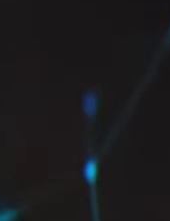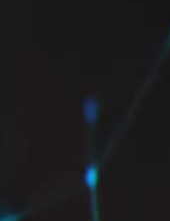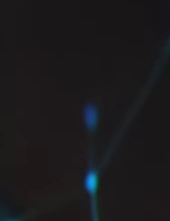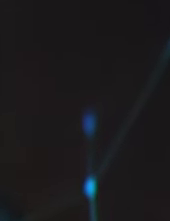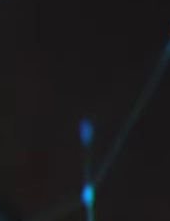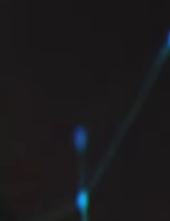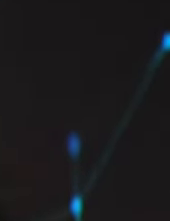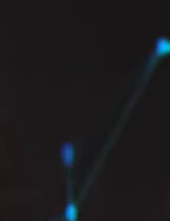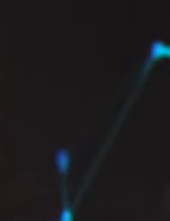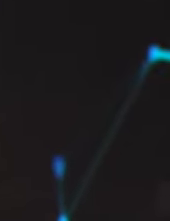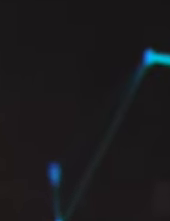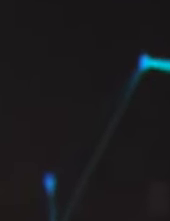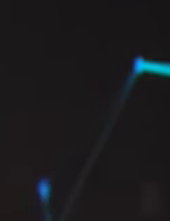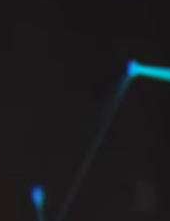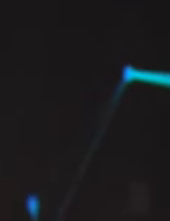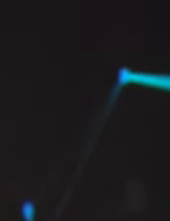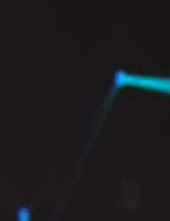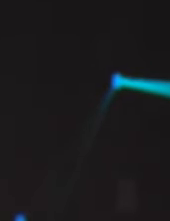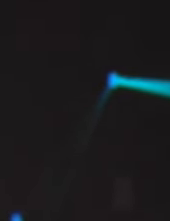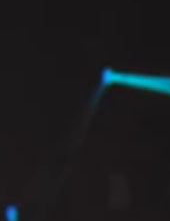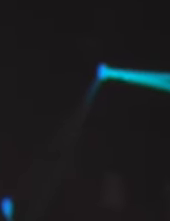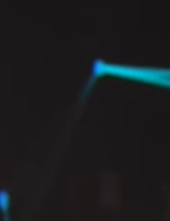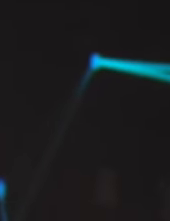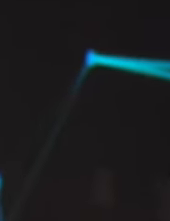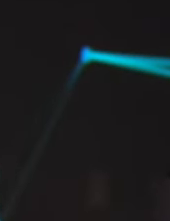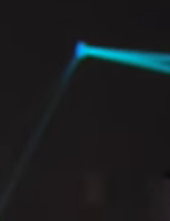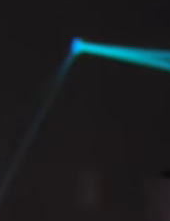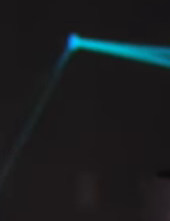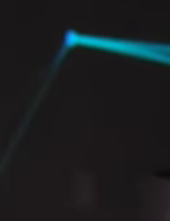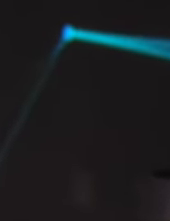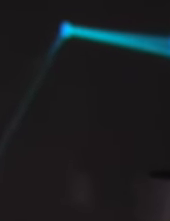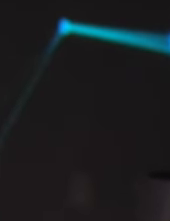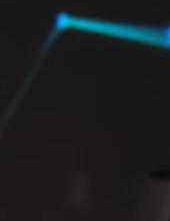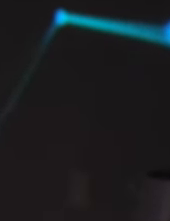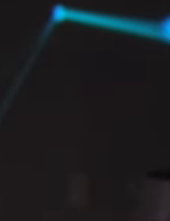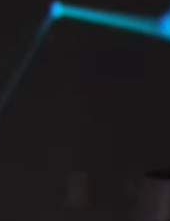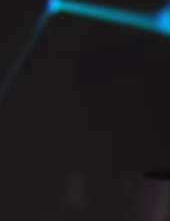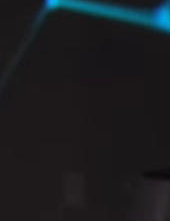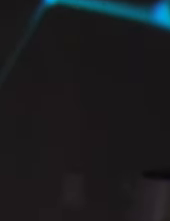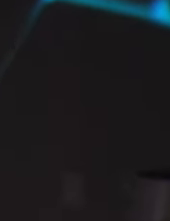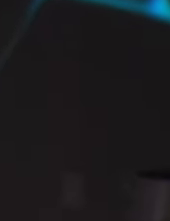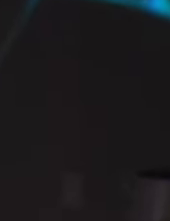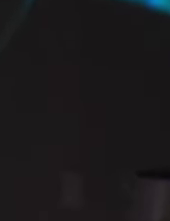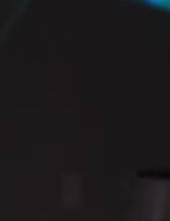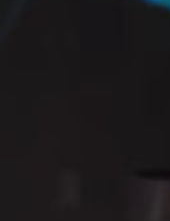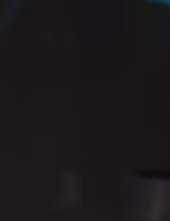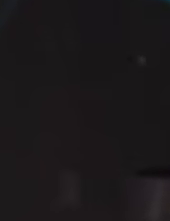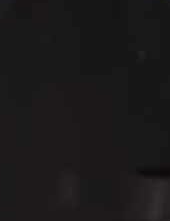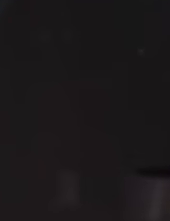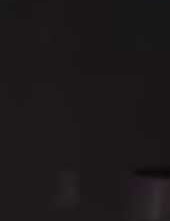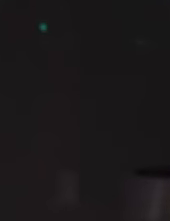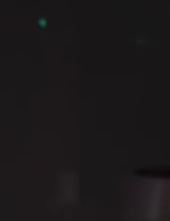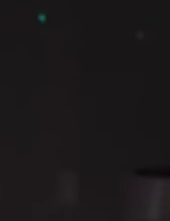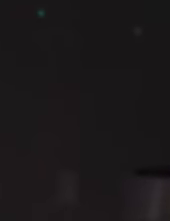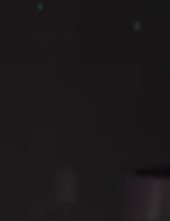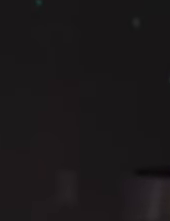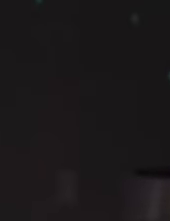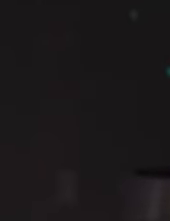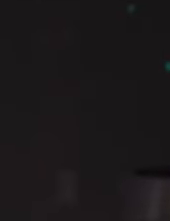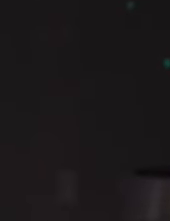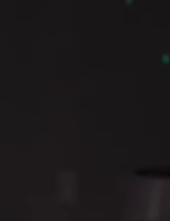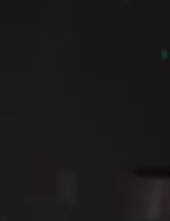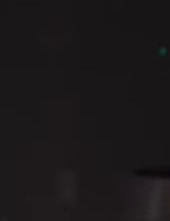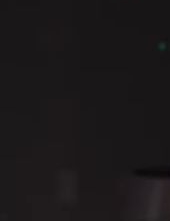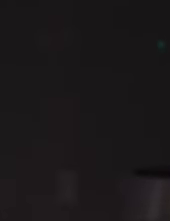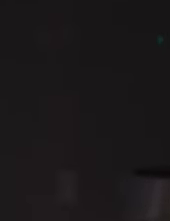avanzar en esta tarde en que hablamos ejemplo de salud eh vimos recién una historia que nos conmueve no solo por su por el avance